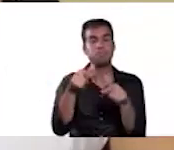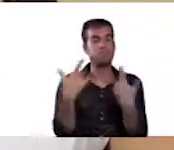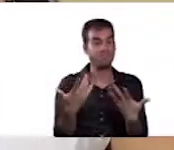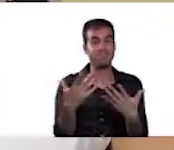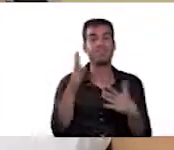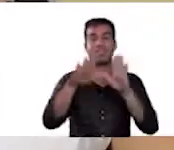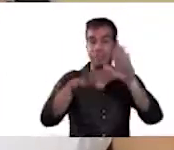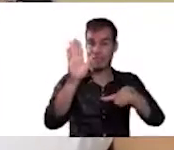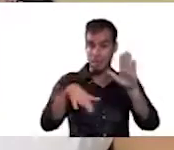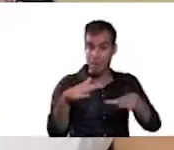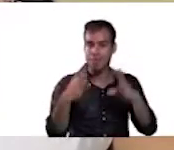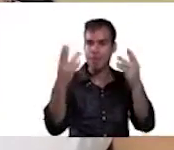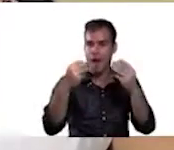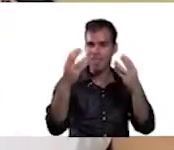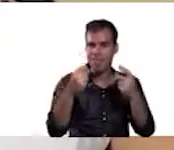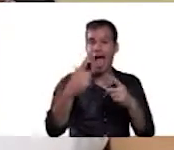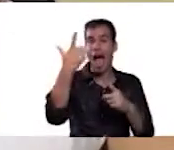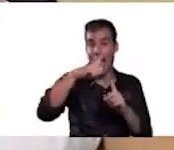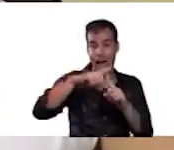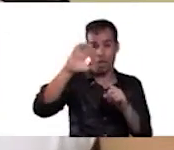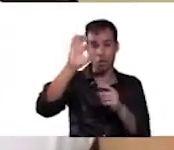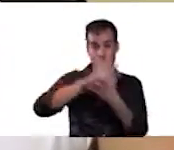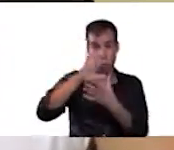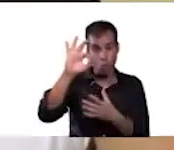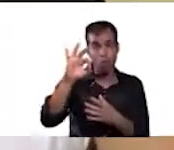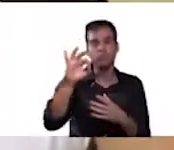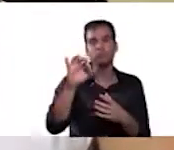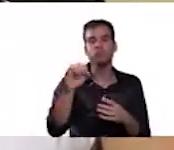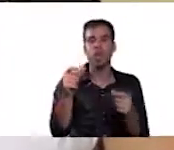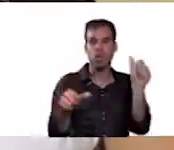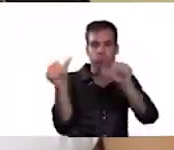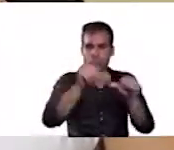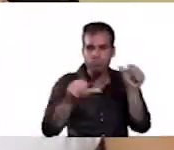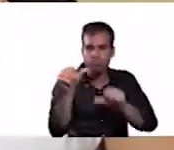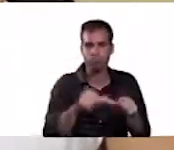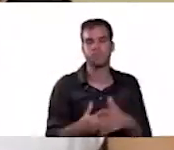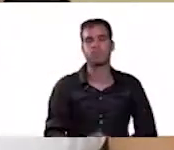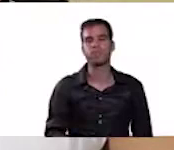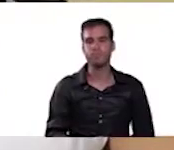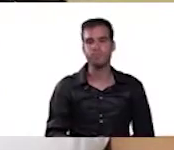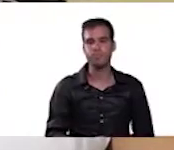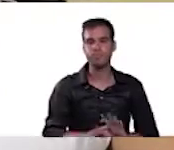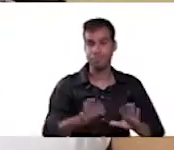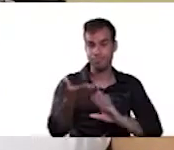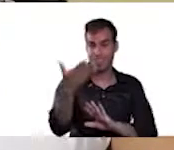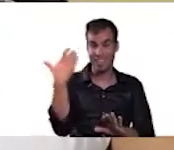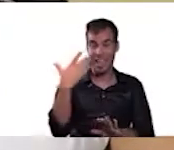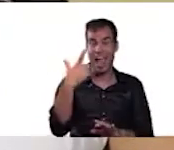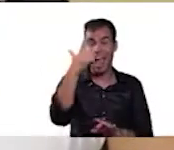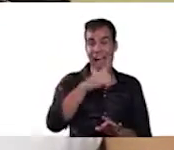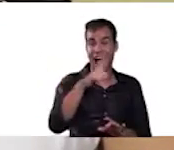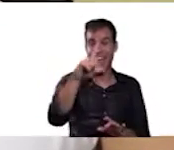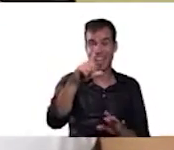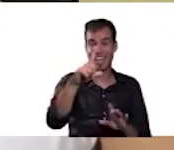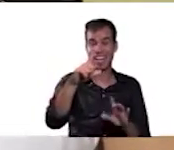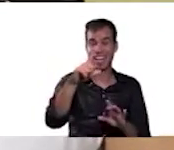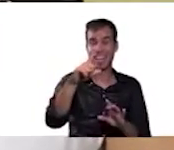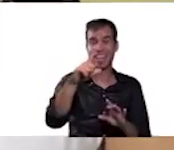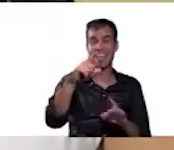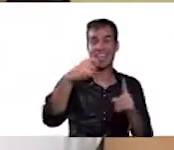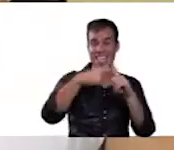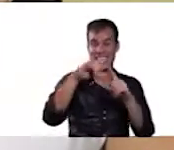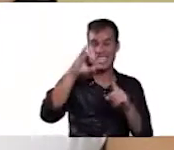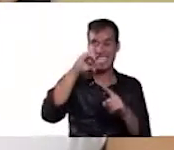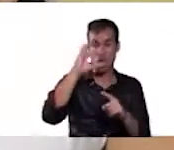la cantidad de átomos de carbono que presenta el compuesto. Cuando ustedes dieron alquenos y alquinos, vieron que